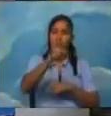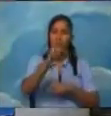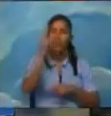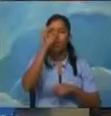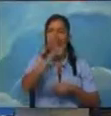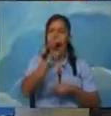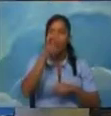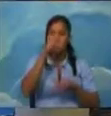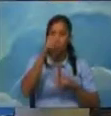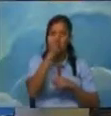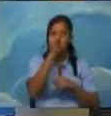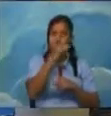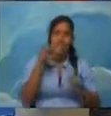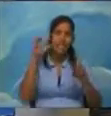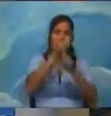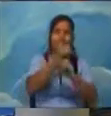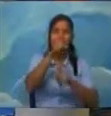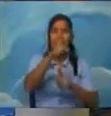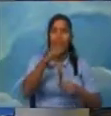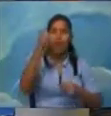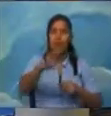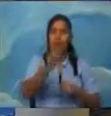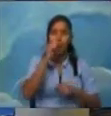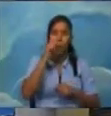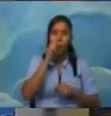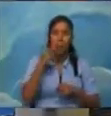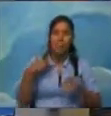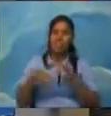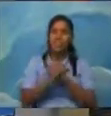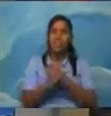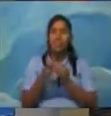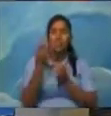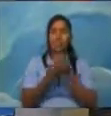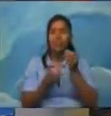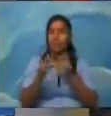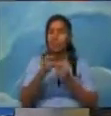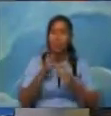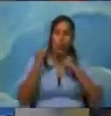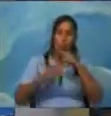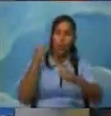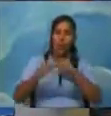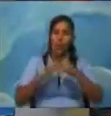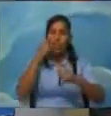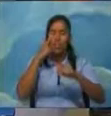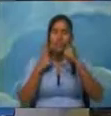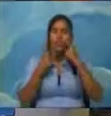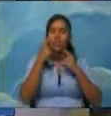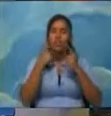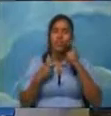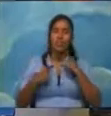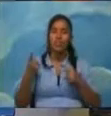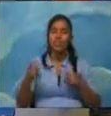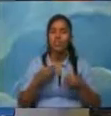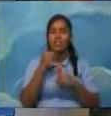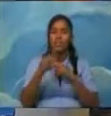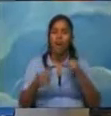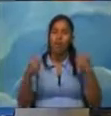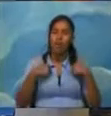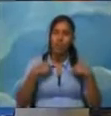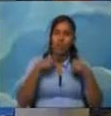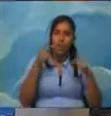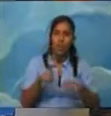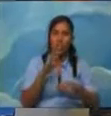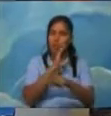parte. Sale ese muchacho, hermano, con una mano adelante y otra atrás. ¿Qué hago yo aquí metido